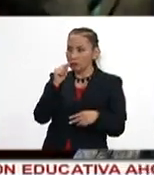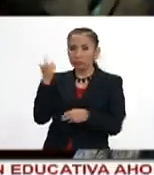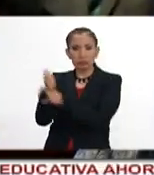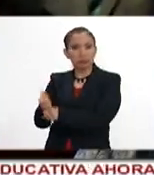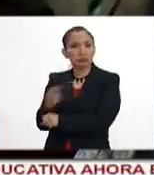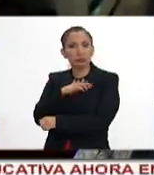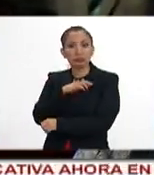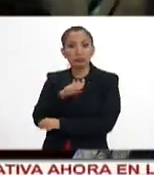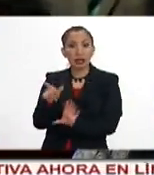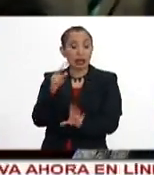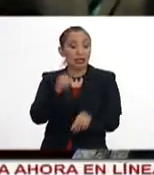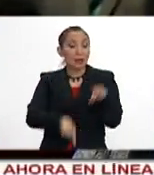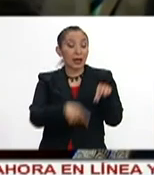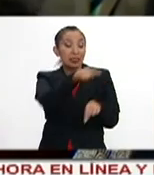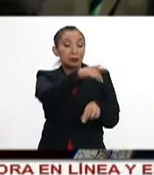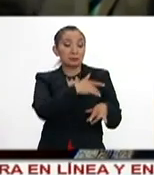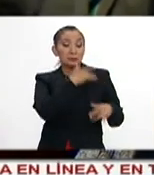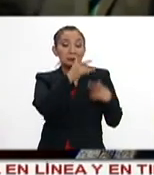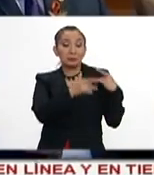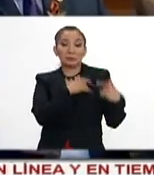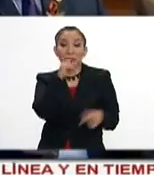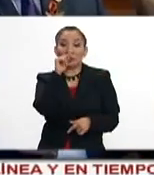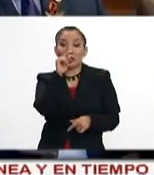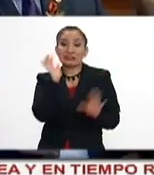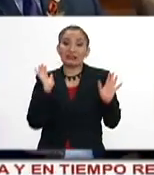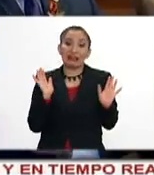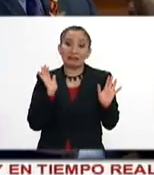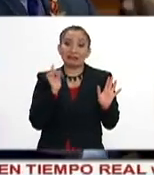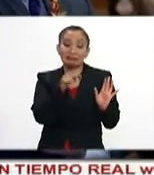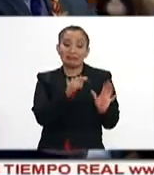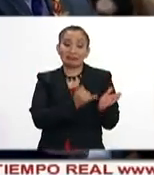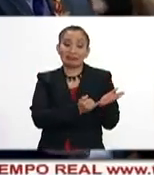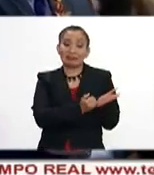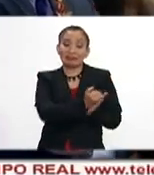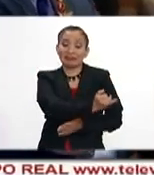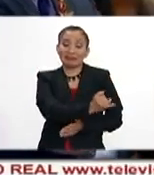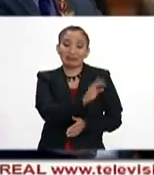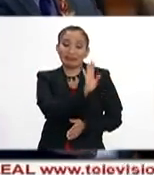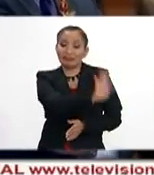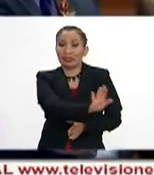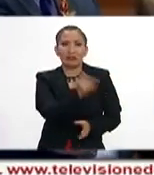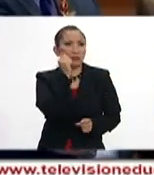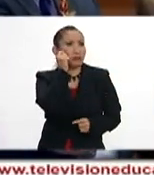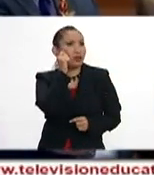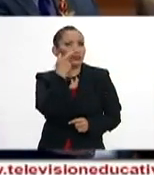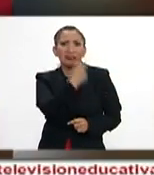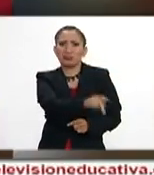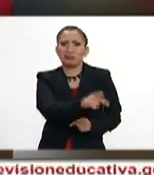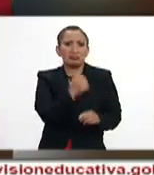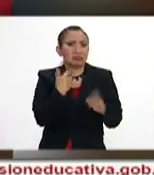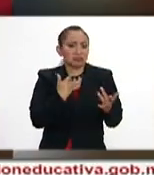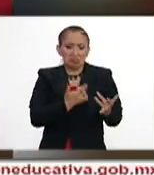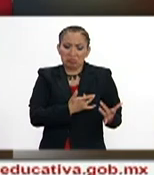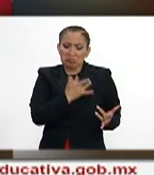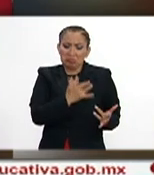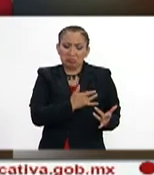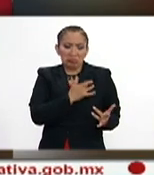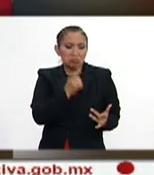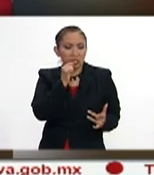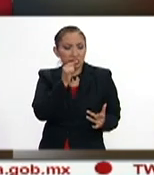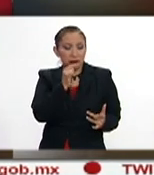dependen absolutamente de estos cuerpos policiales, que pueden, por su motivo que ellos consideren puede